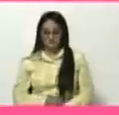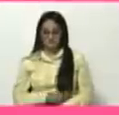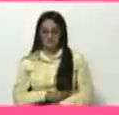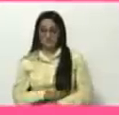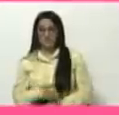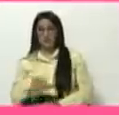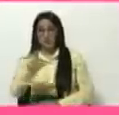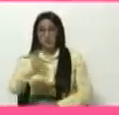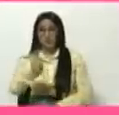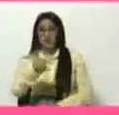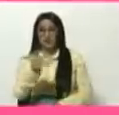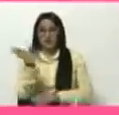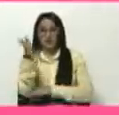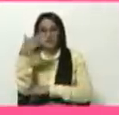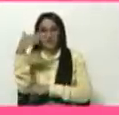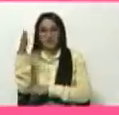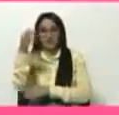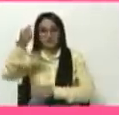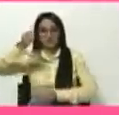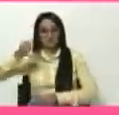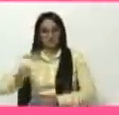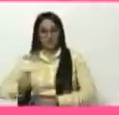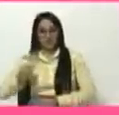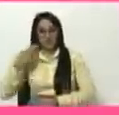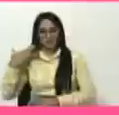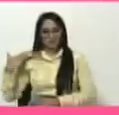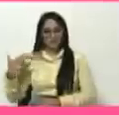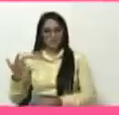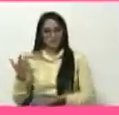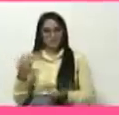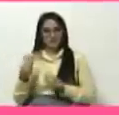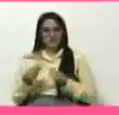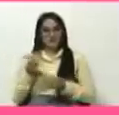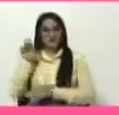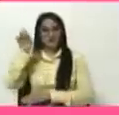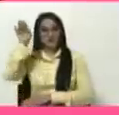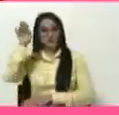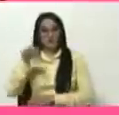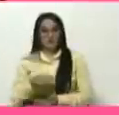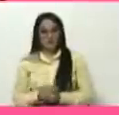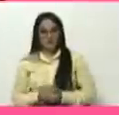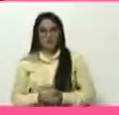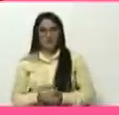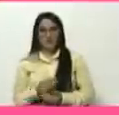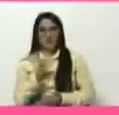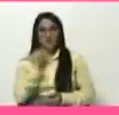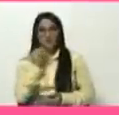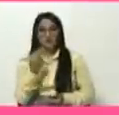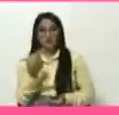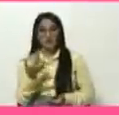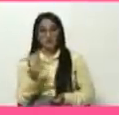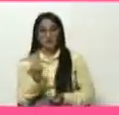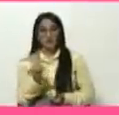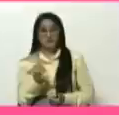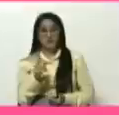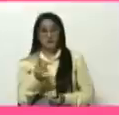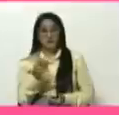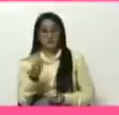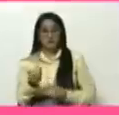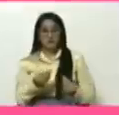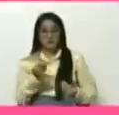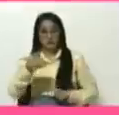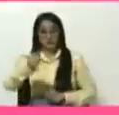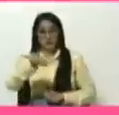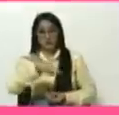Ustedes van a llevar las banderas y van a construir el destino. Y tendrán ya, ustedes perfilaron